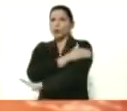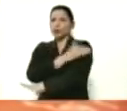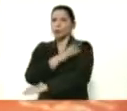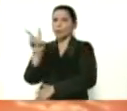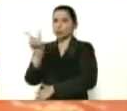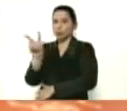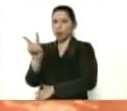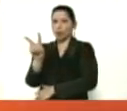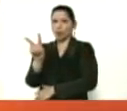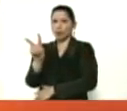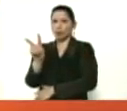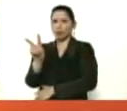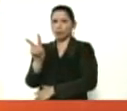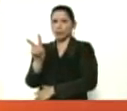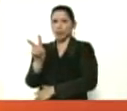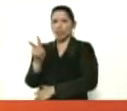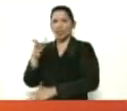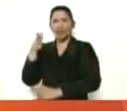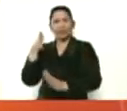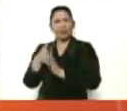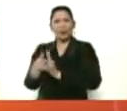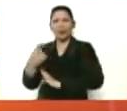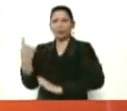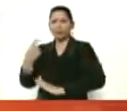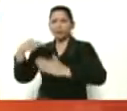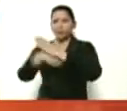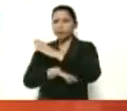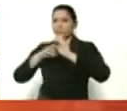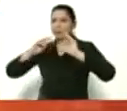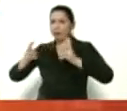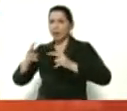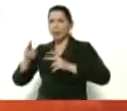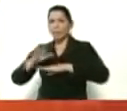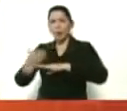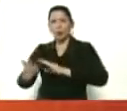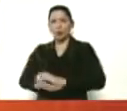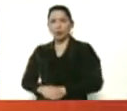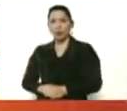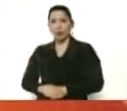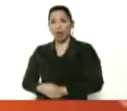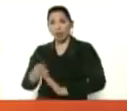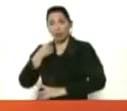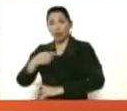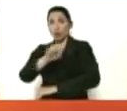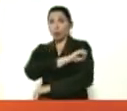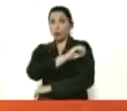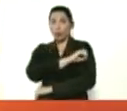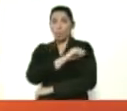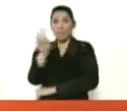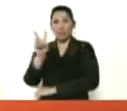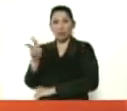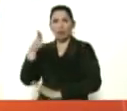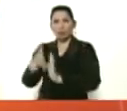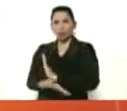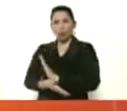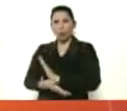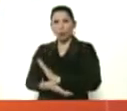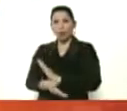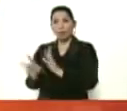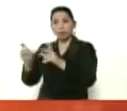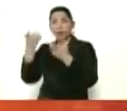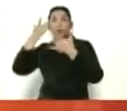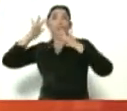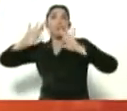venezolana. Ahondar un poco, solamente un poco sobre eso, porque ha dicho la oposición venezolana de un incentivo, un